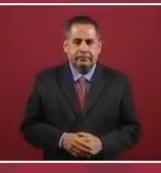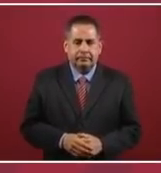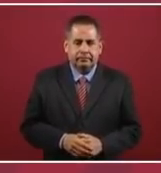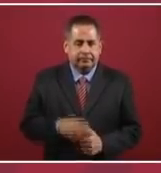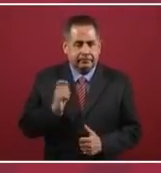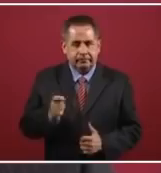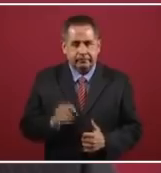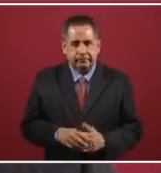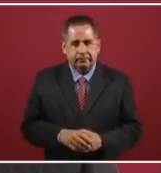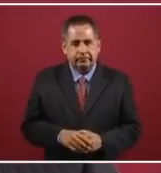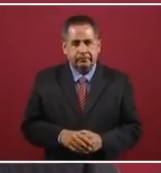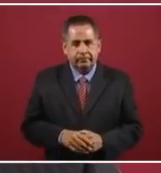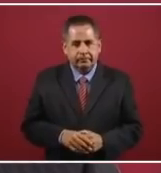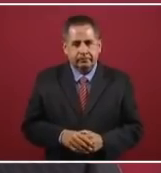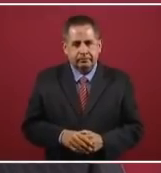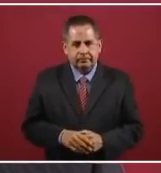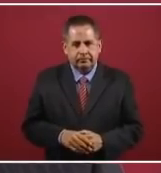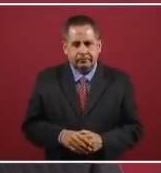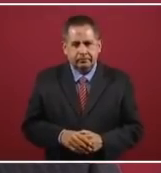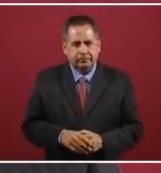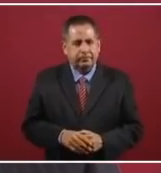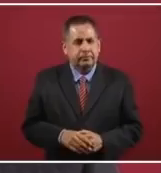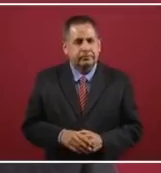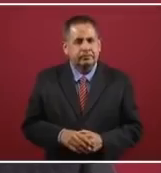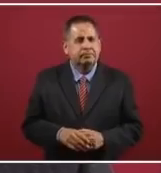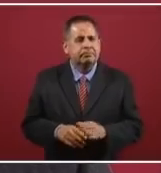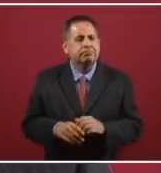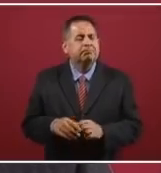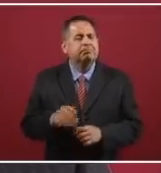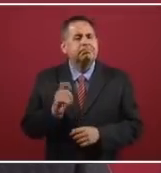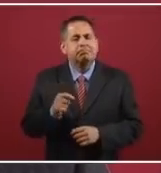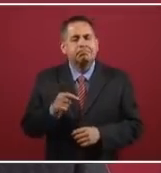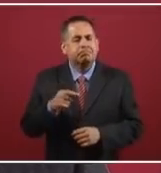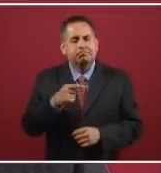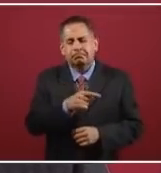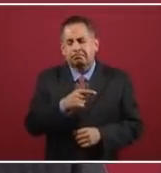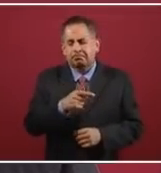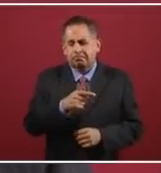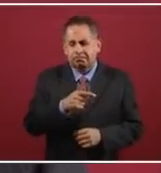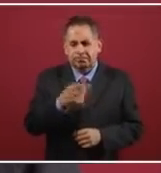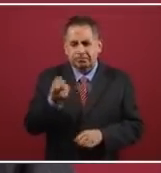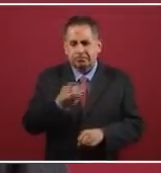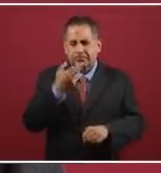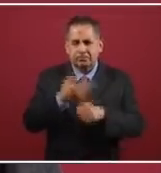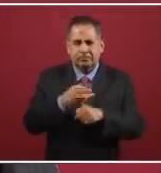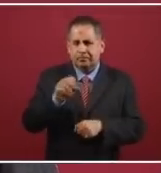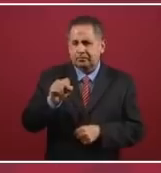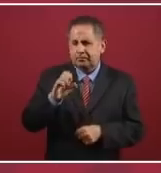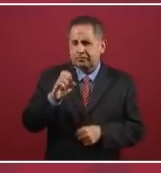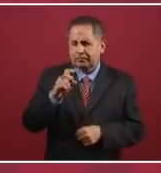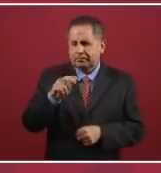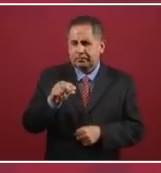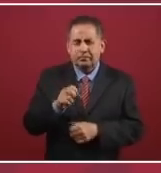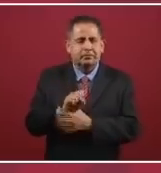Se fracturó el tobillo el secretario de la Defensa